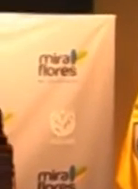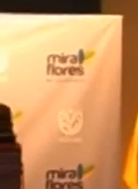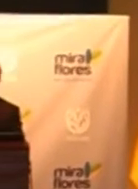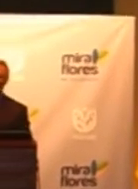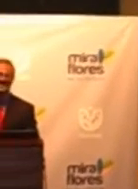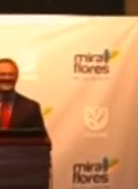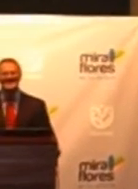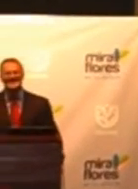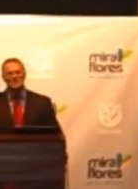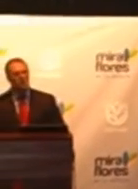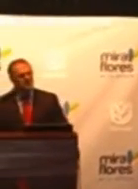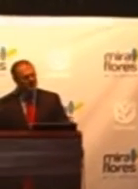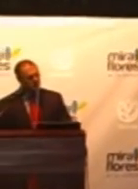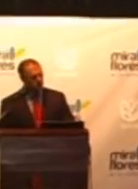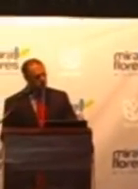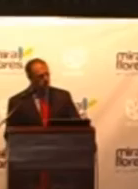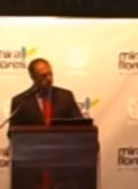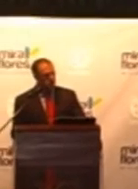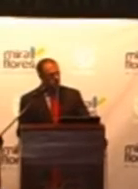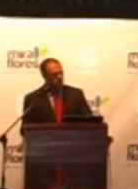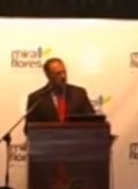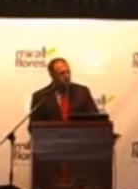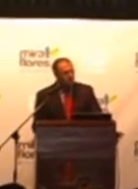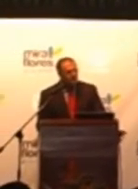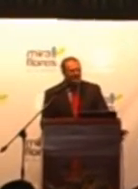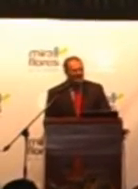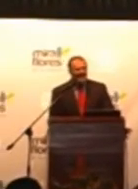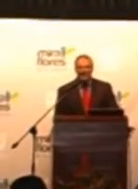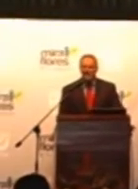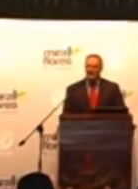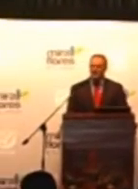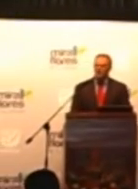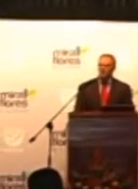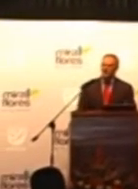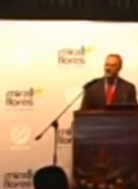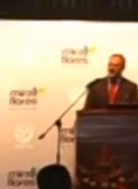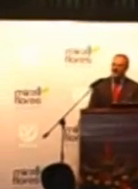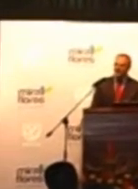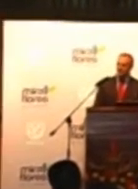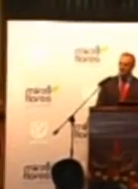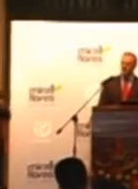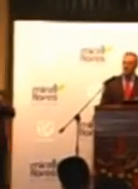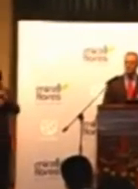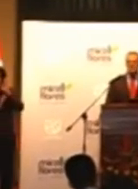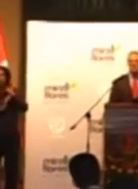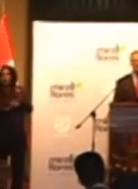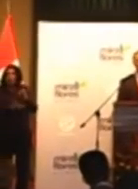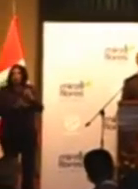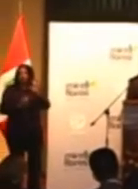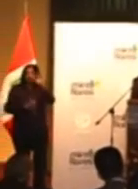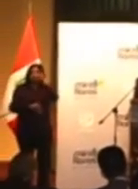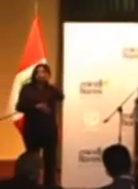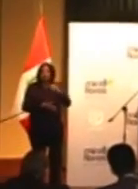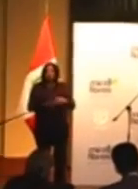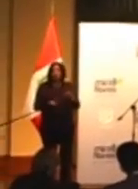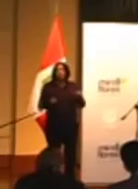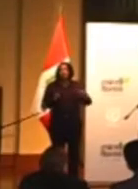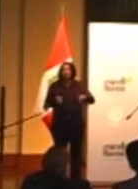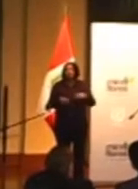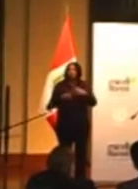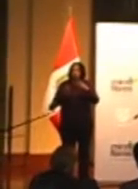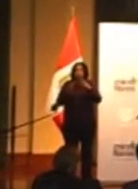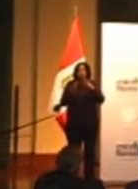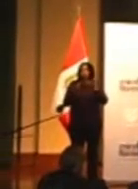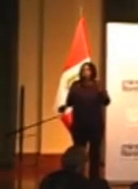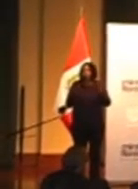porque tenían colchones de hace 19 años. Esto es un tema terrible, o sea, ¿cómo podían descansar esos bomberos mientras que estaban haciendo sus